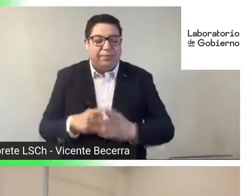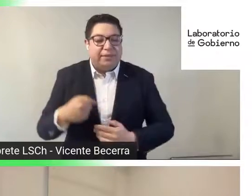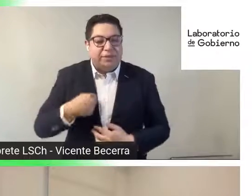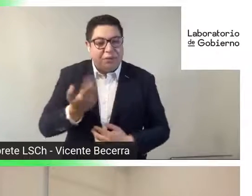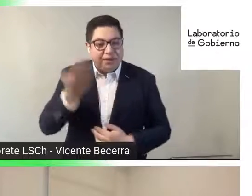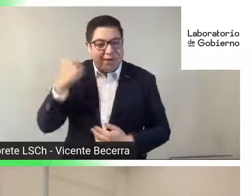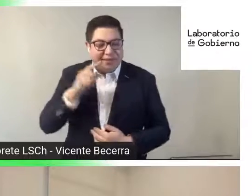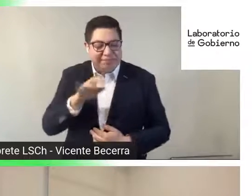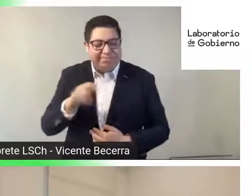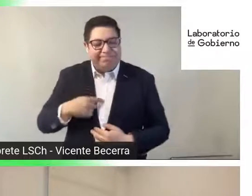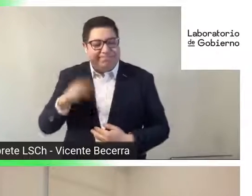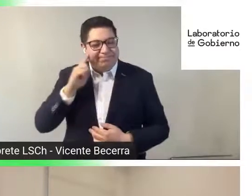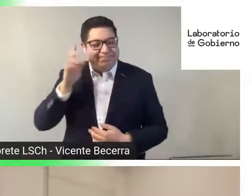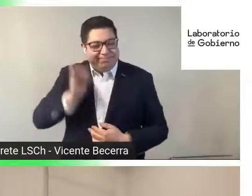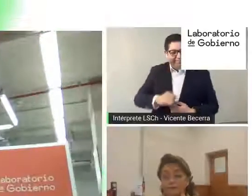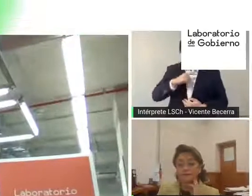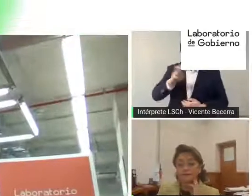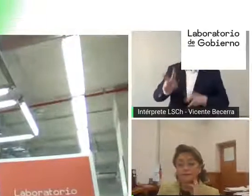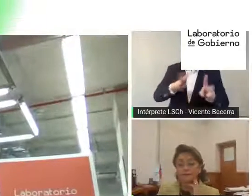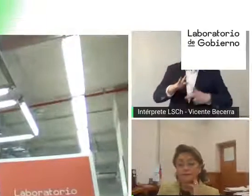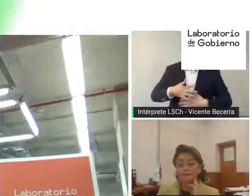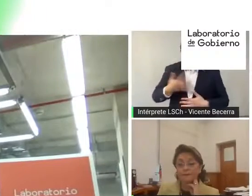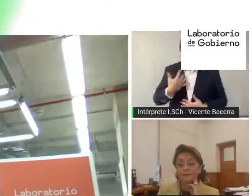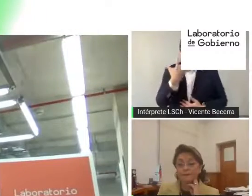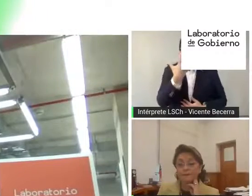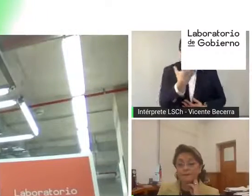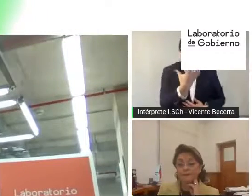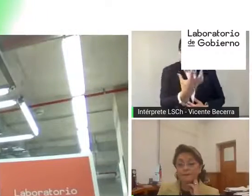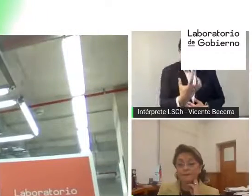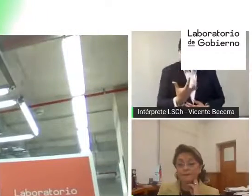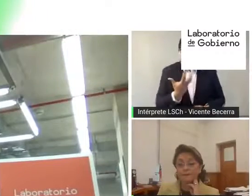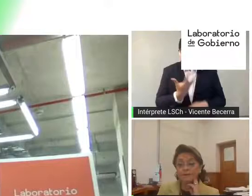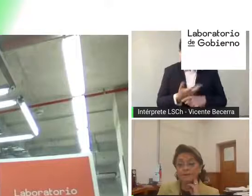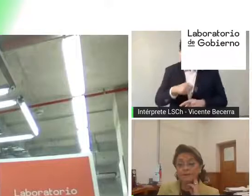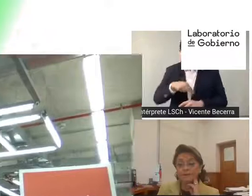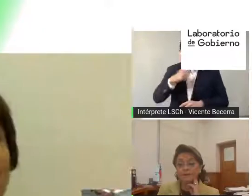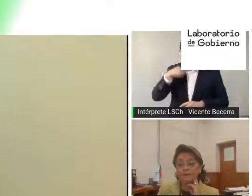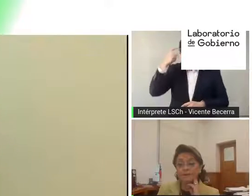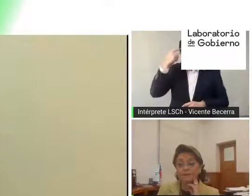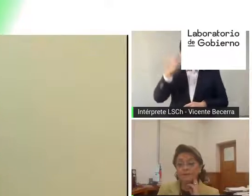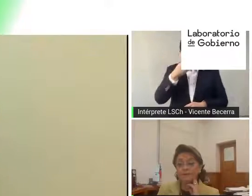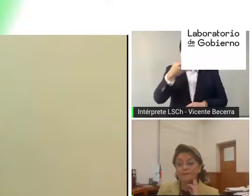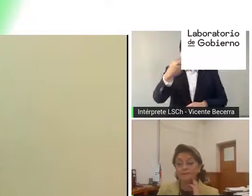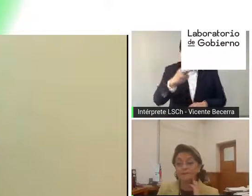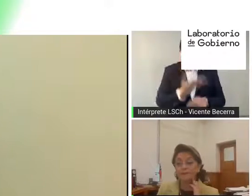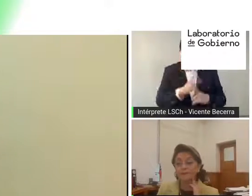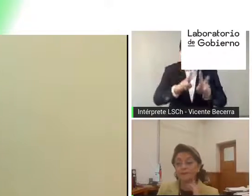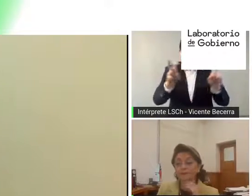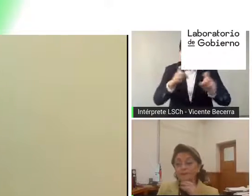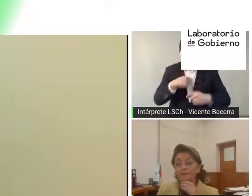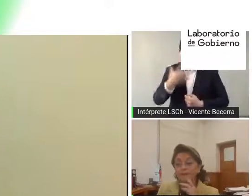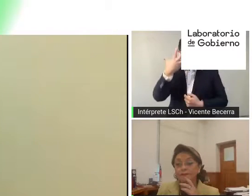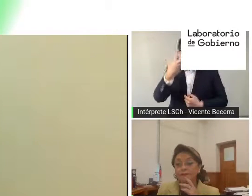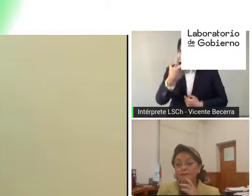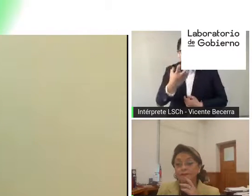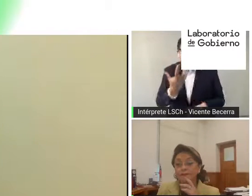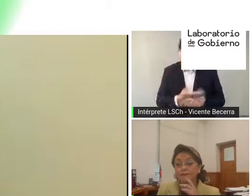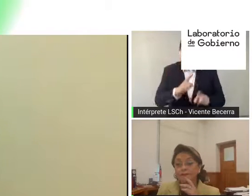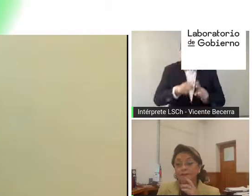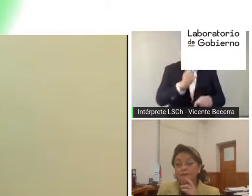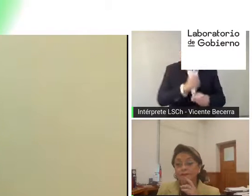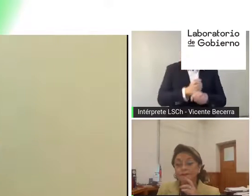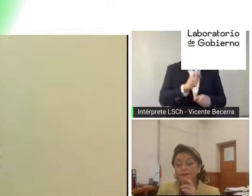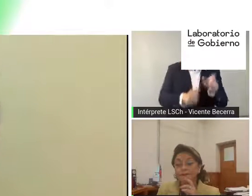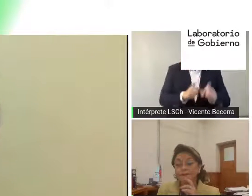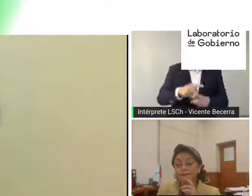tuve una atracción por las políticas públicas, por el trabajo, la